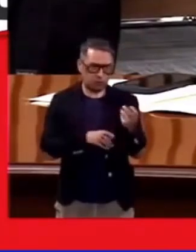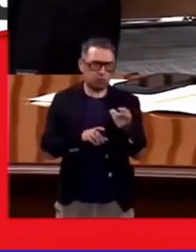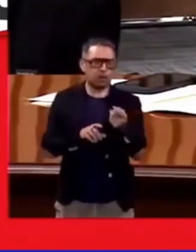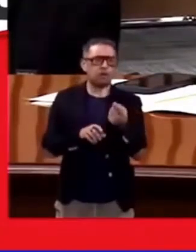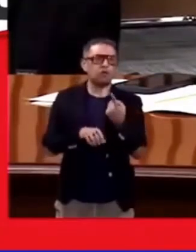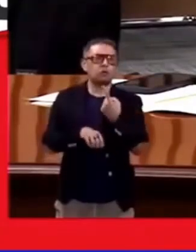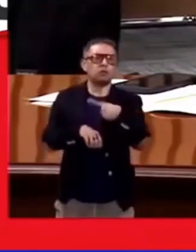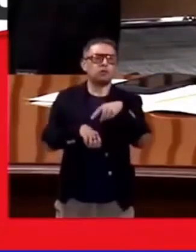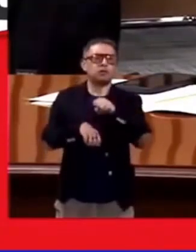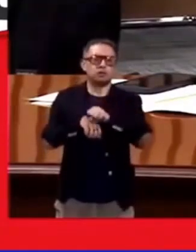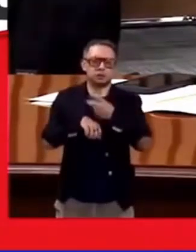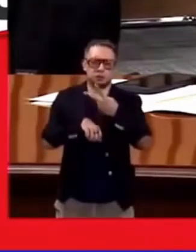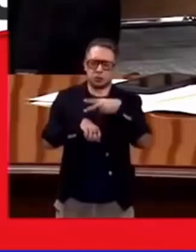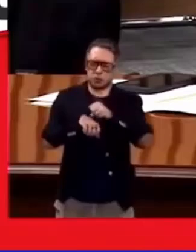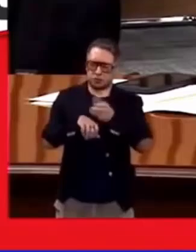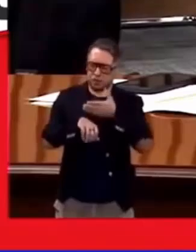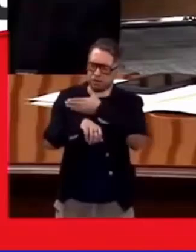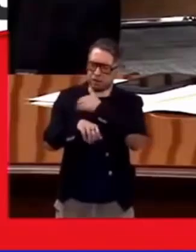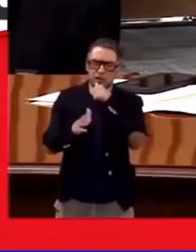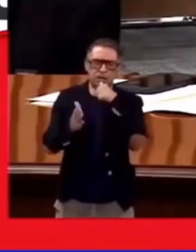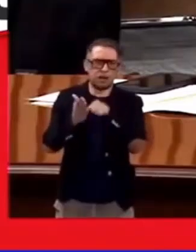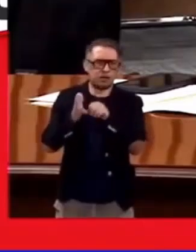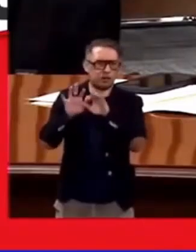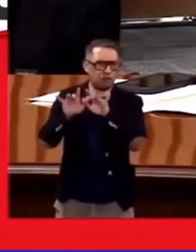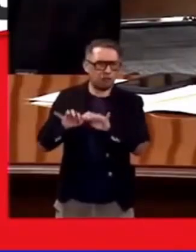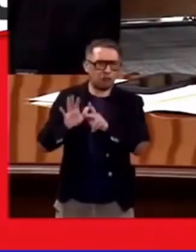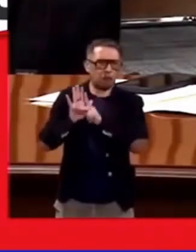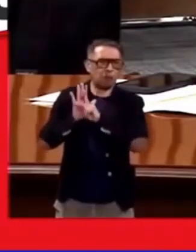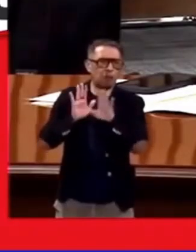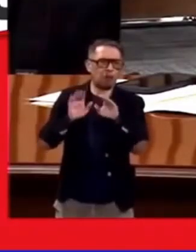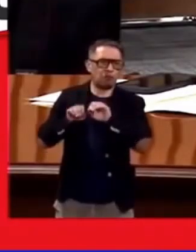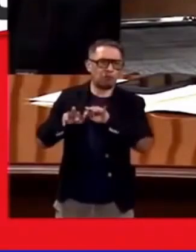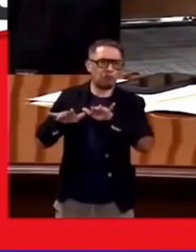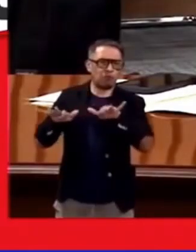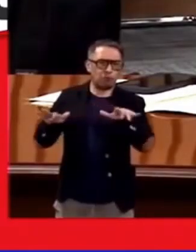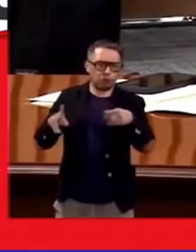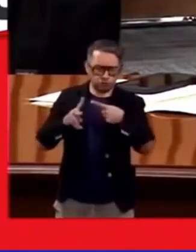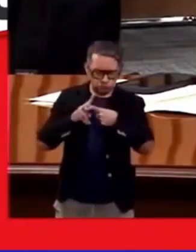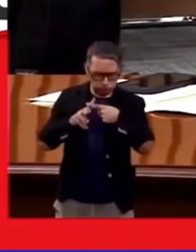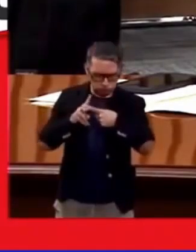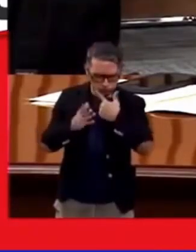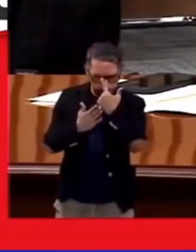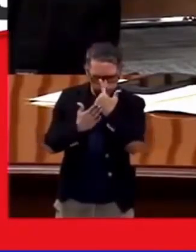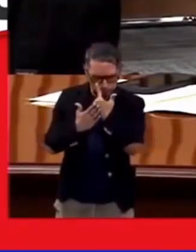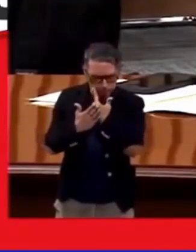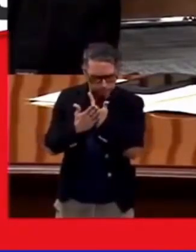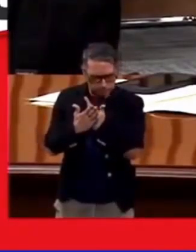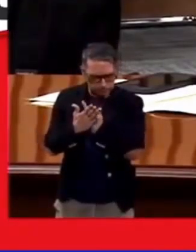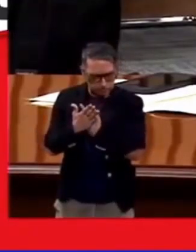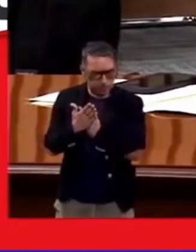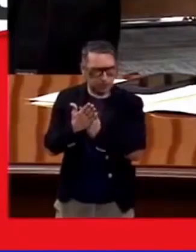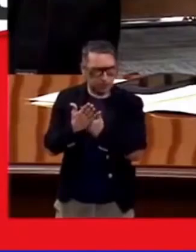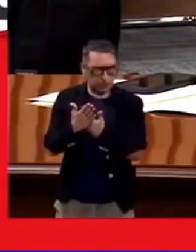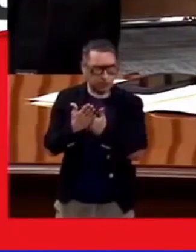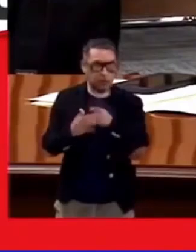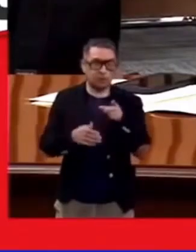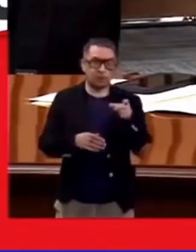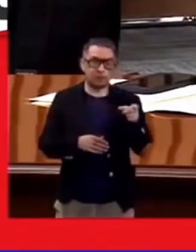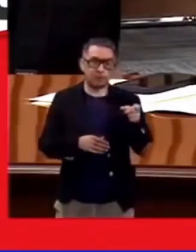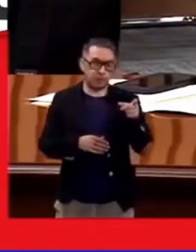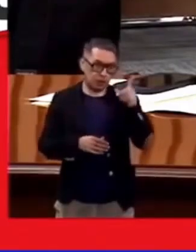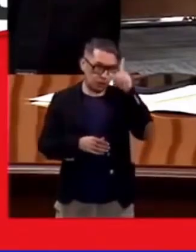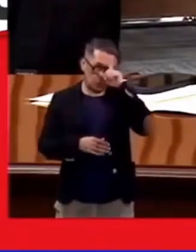unas semanas, que se hizo una corrida financiera de lo que va a recibir el